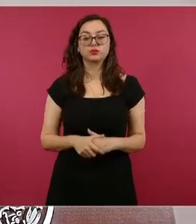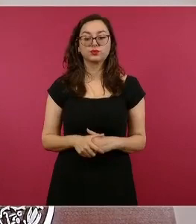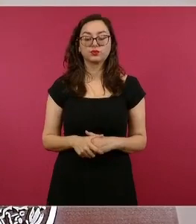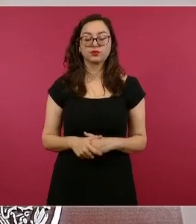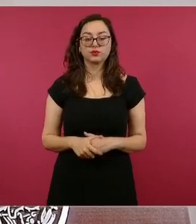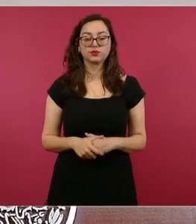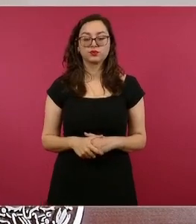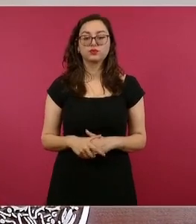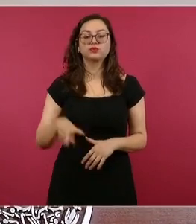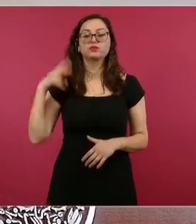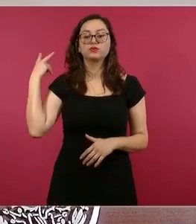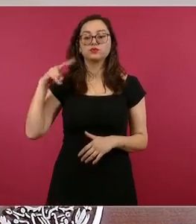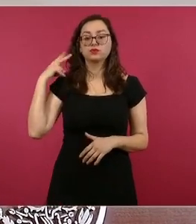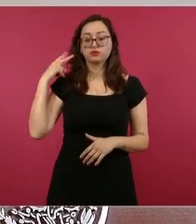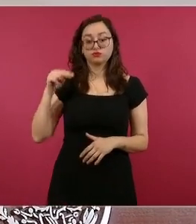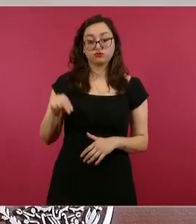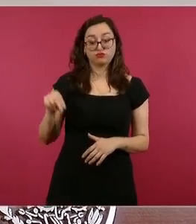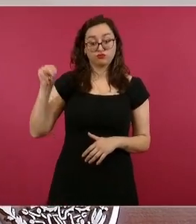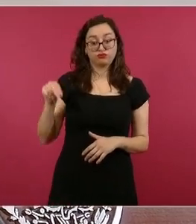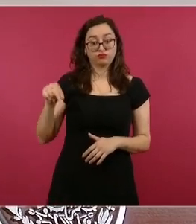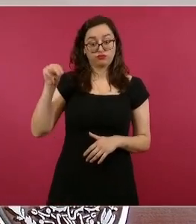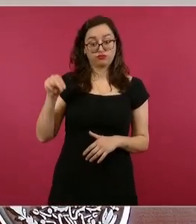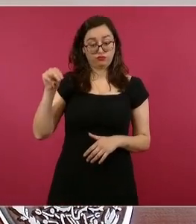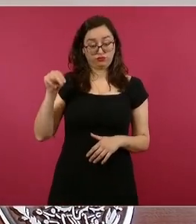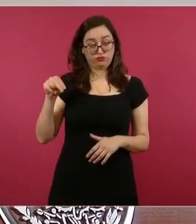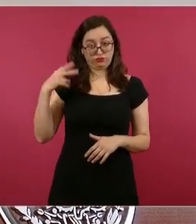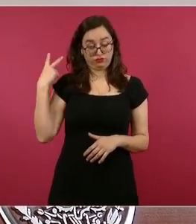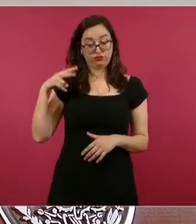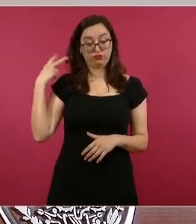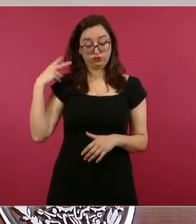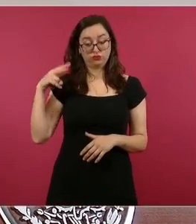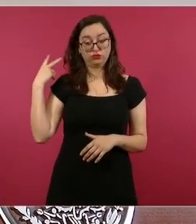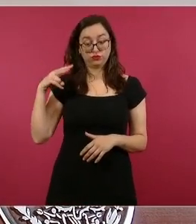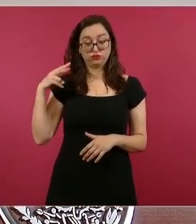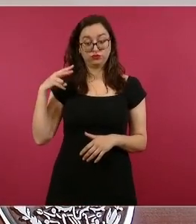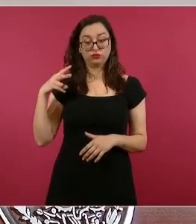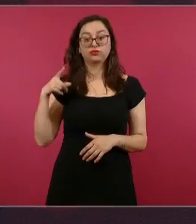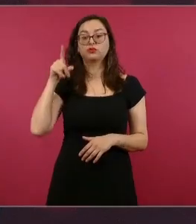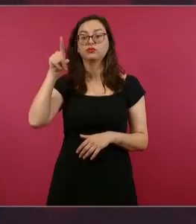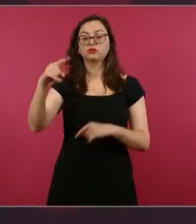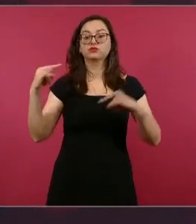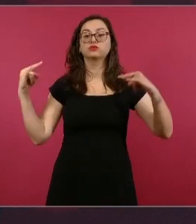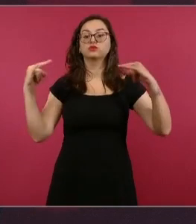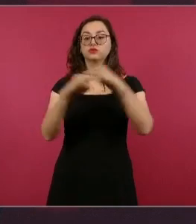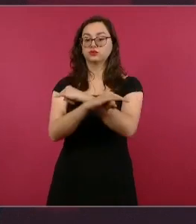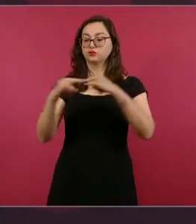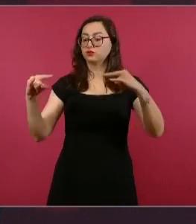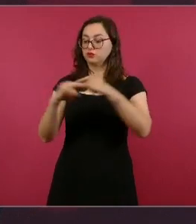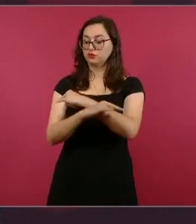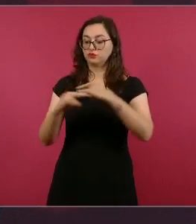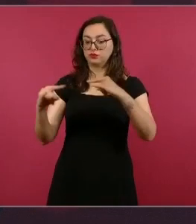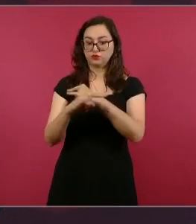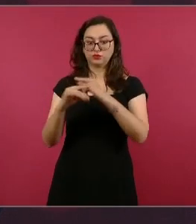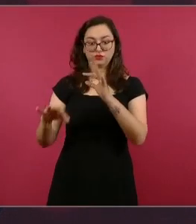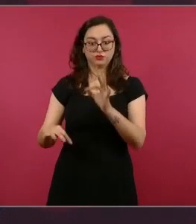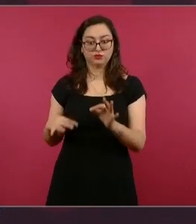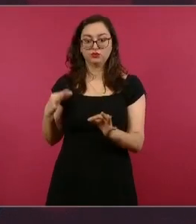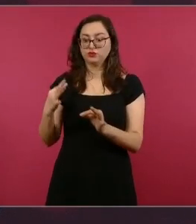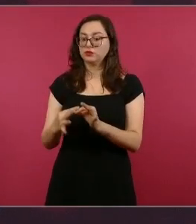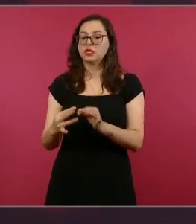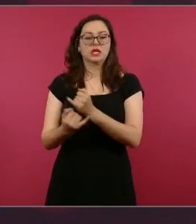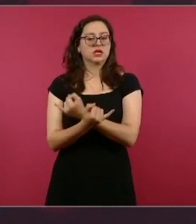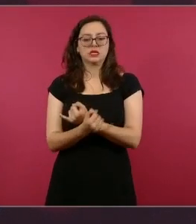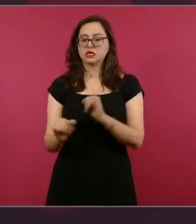voy al norte. Es que ya terminamos una autopista, no se puede